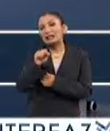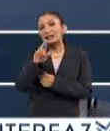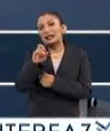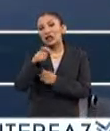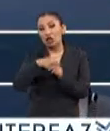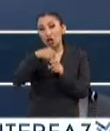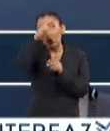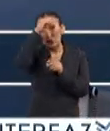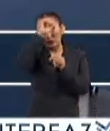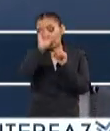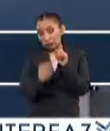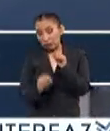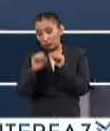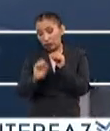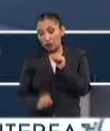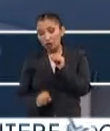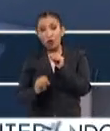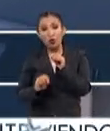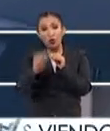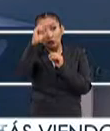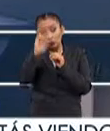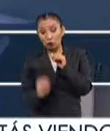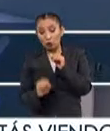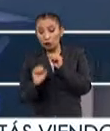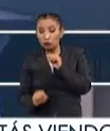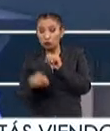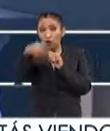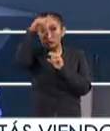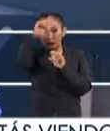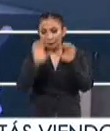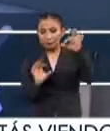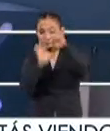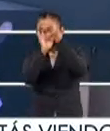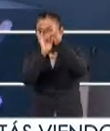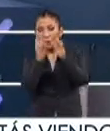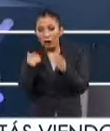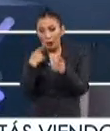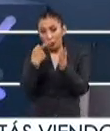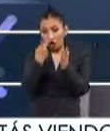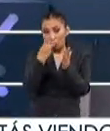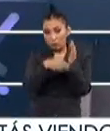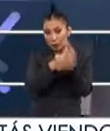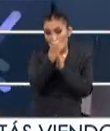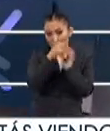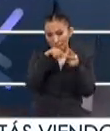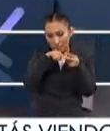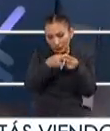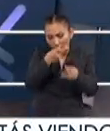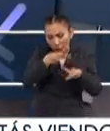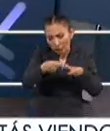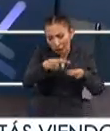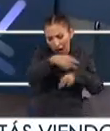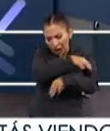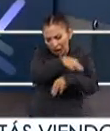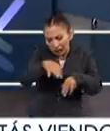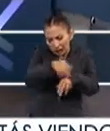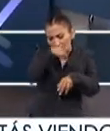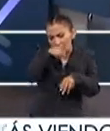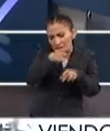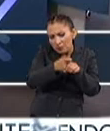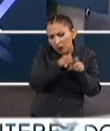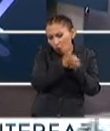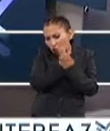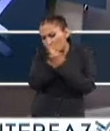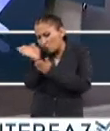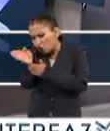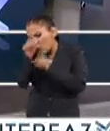va de norte a sur y de sur a norte, porque en 2009, cuando comenzamos este diseño, justamente lo que trazamos es un primer eje,